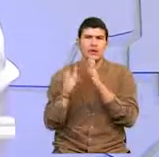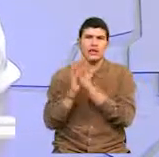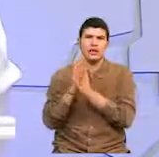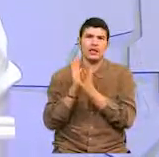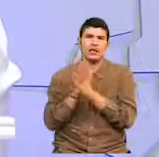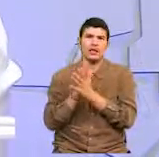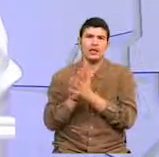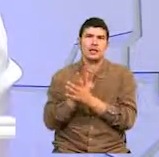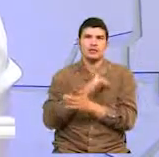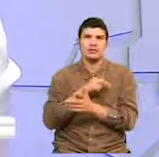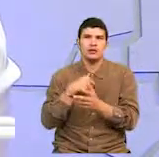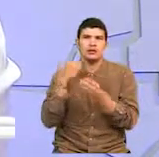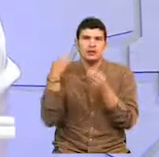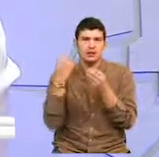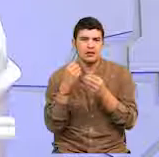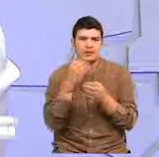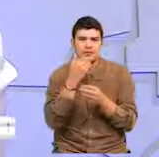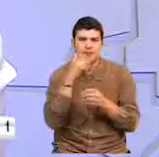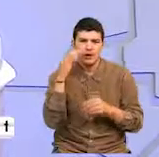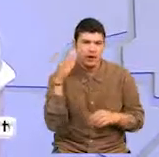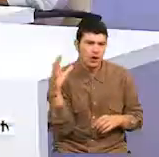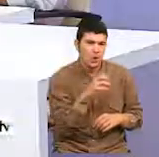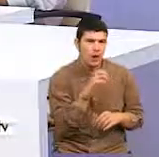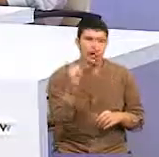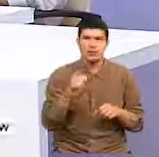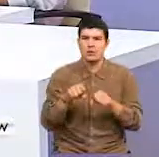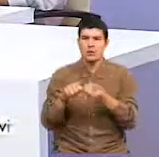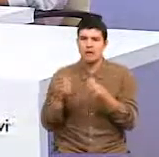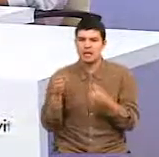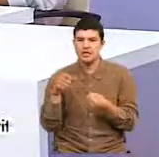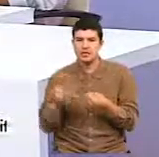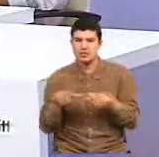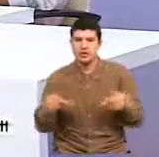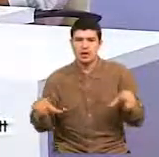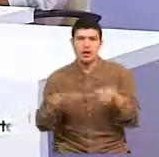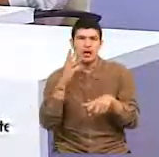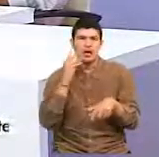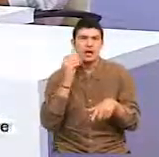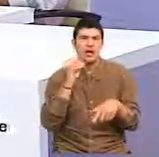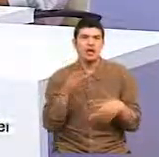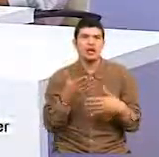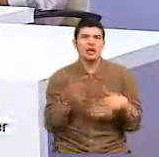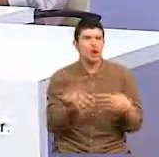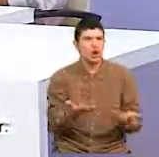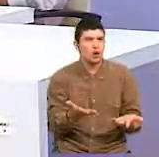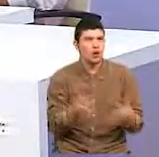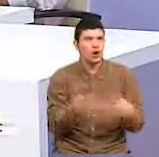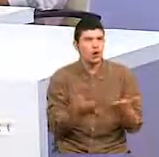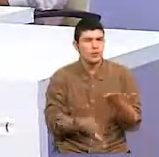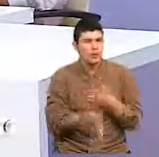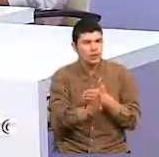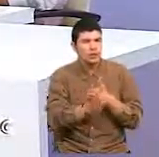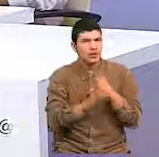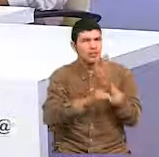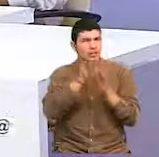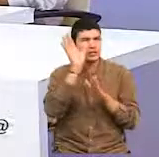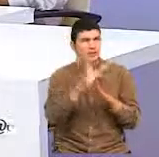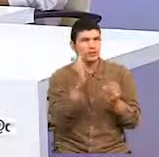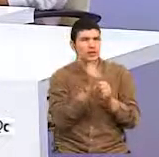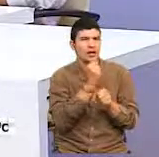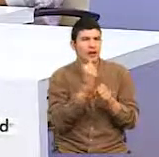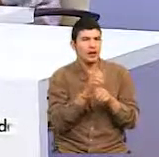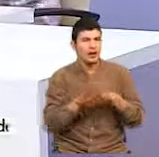que le dan al narcotráfico, el encuentro de laboratorios, la destrucción de cultivos. En fin, ¿cómo se continúa desarrollando ese trabajo en la